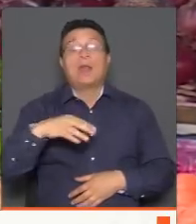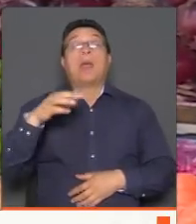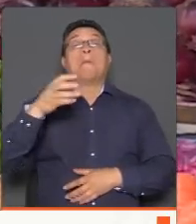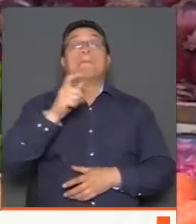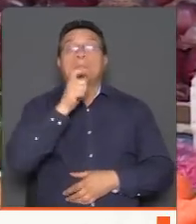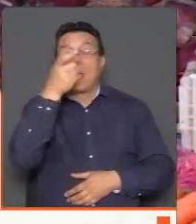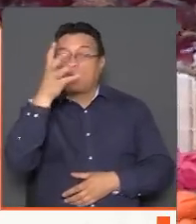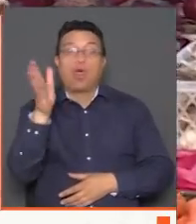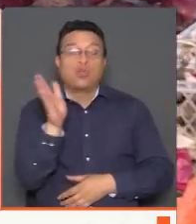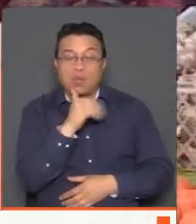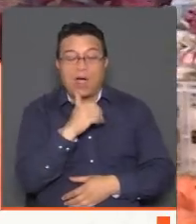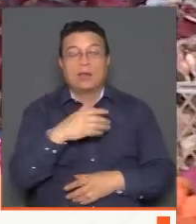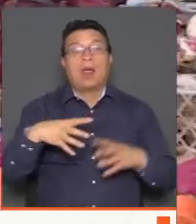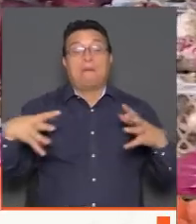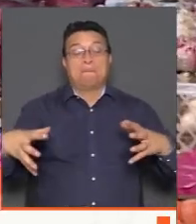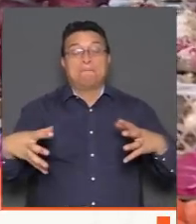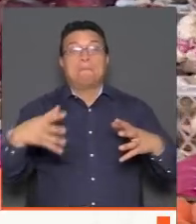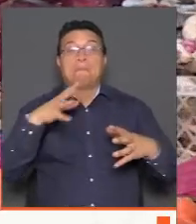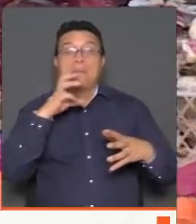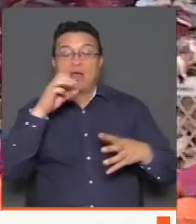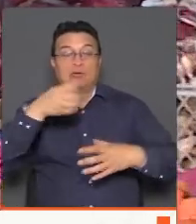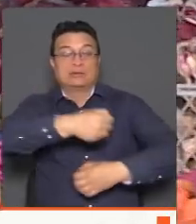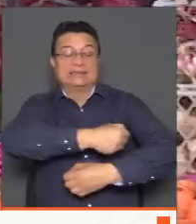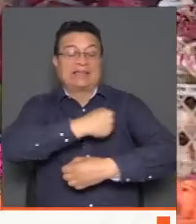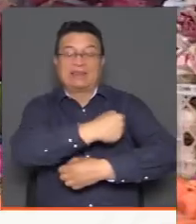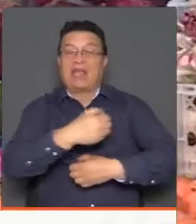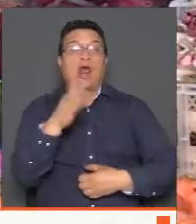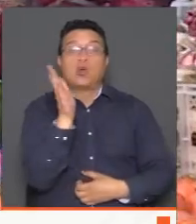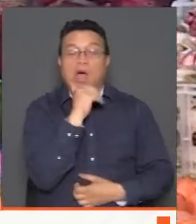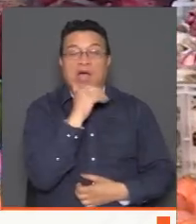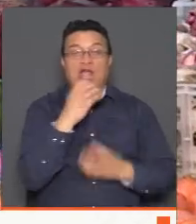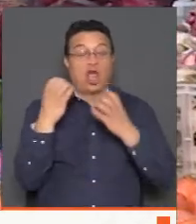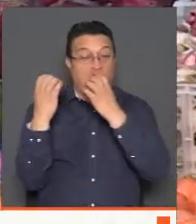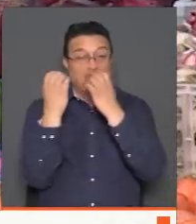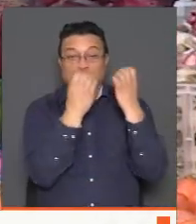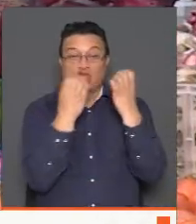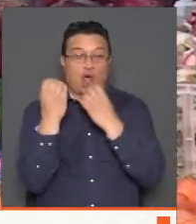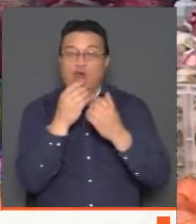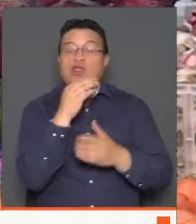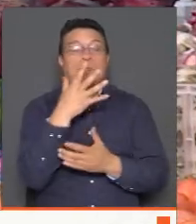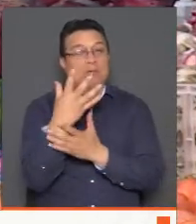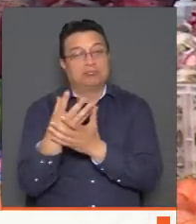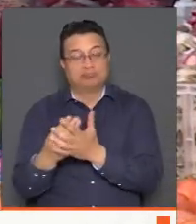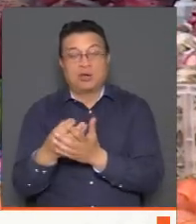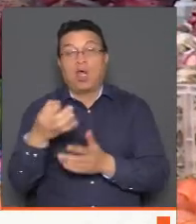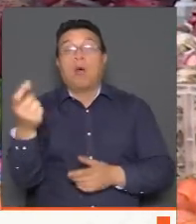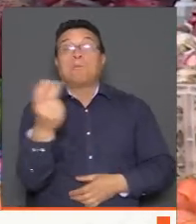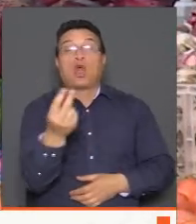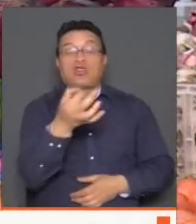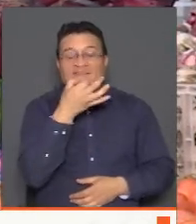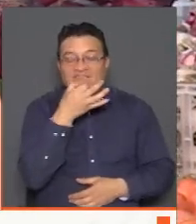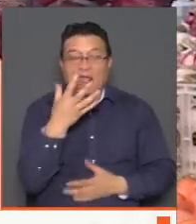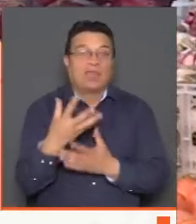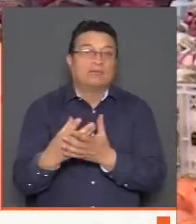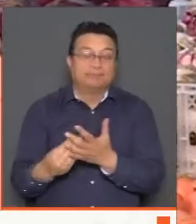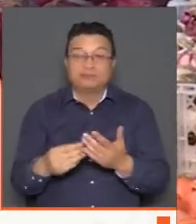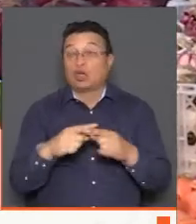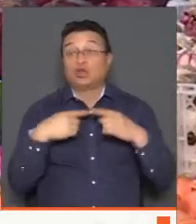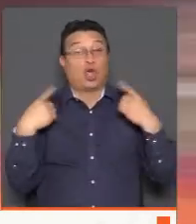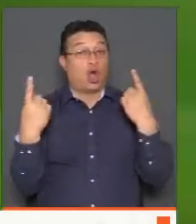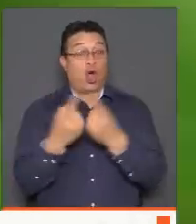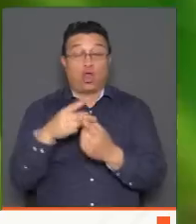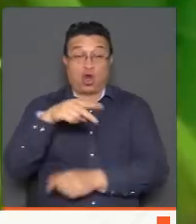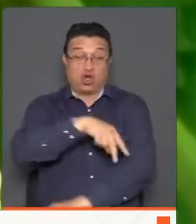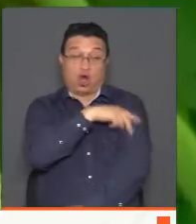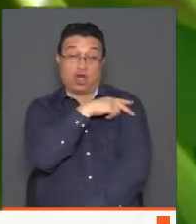sandía. Nos están llegando los mismos choclos americanos que nos llegan, poroto verde, toda la mercadería que viene del